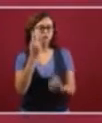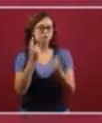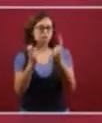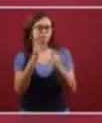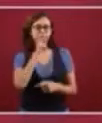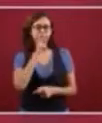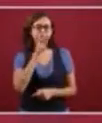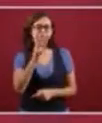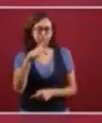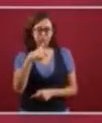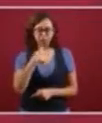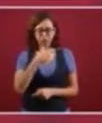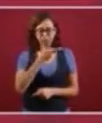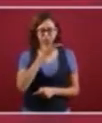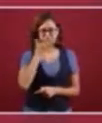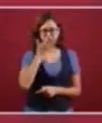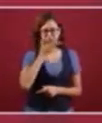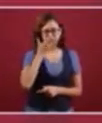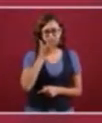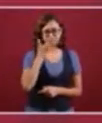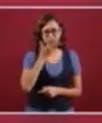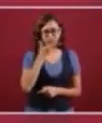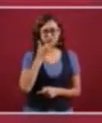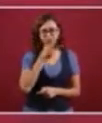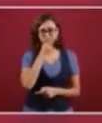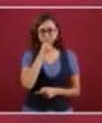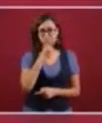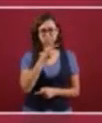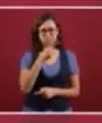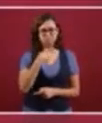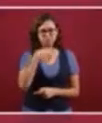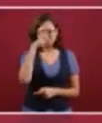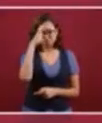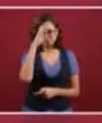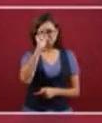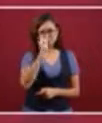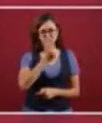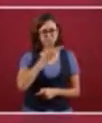mi lenguaje de mis conceptos